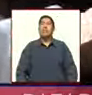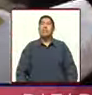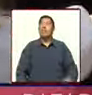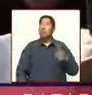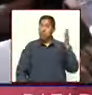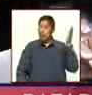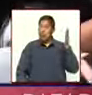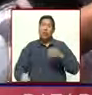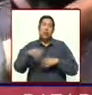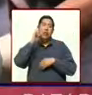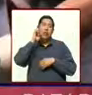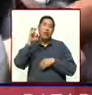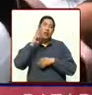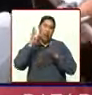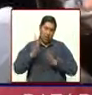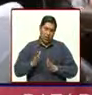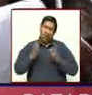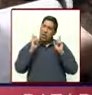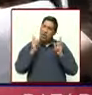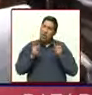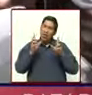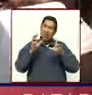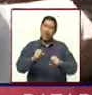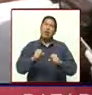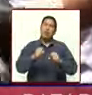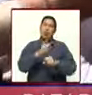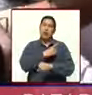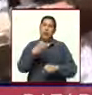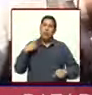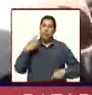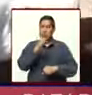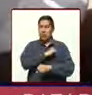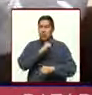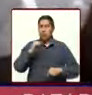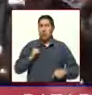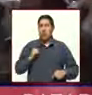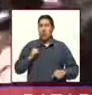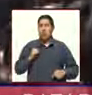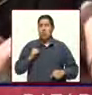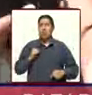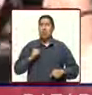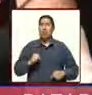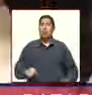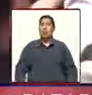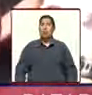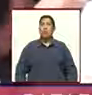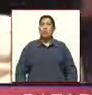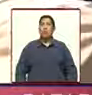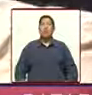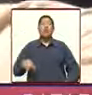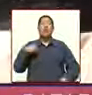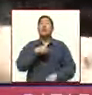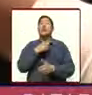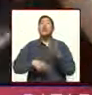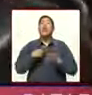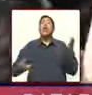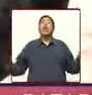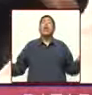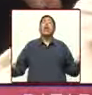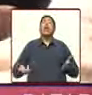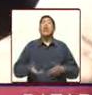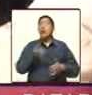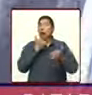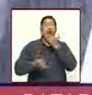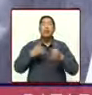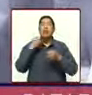Estos sedistas así se adueñan del Parlamento, no quieren aprobar. Yo tengo 27 años, ¿qué me espera a mí de aquí